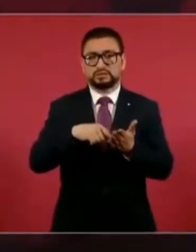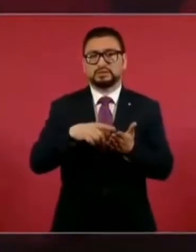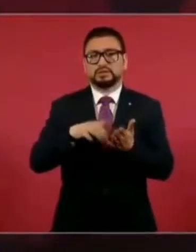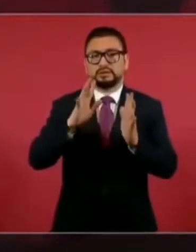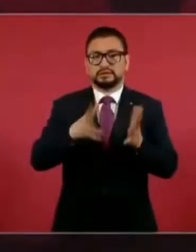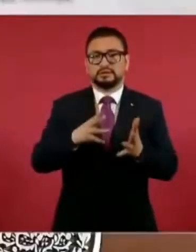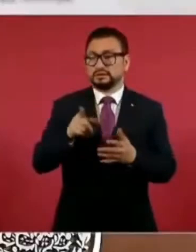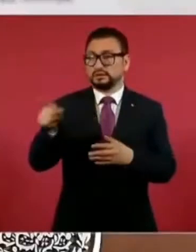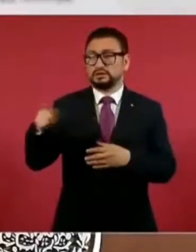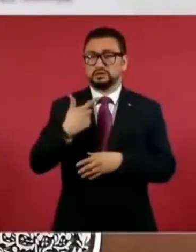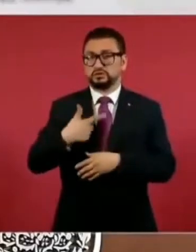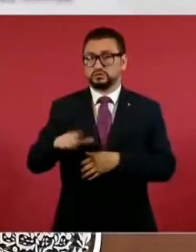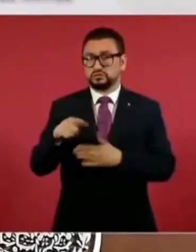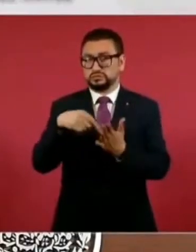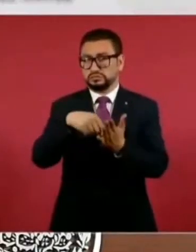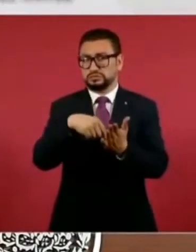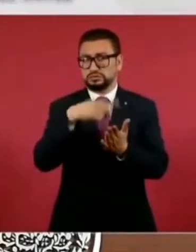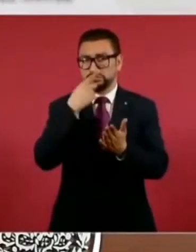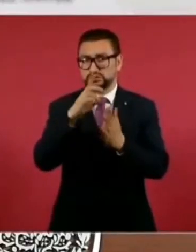ya no les gusta.